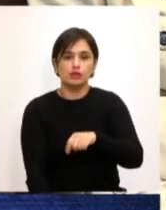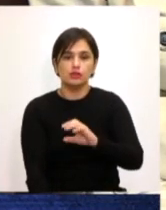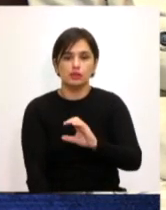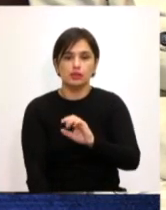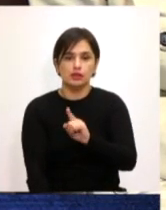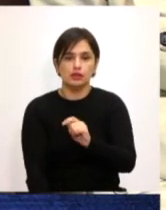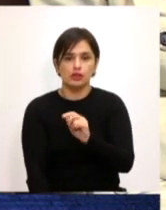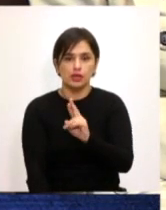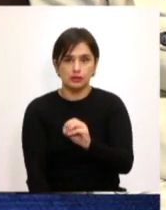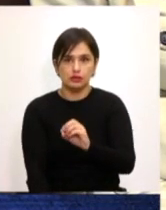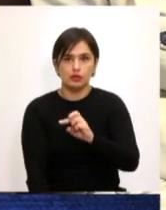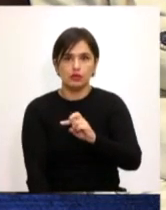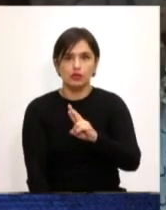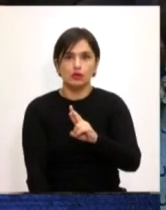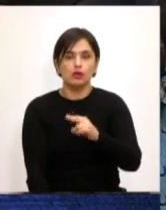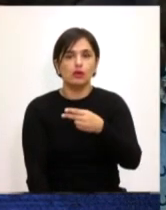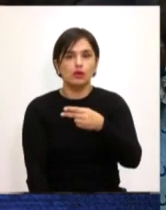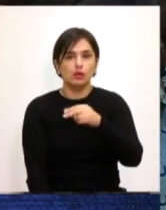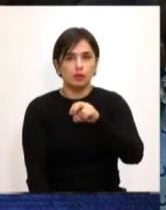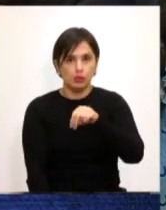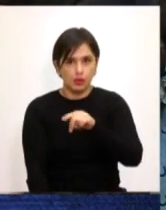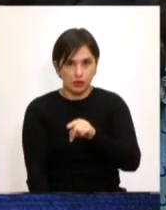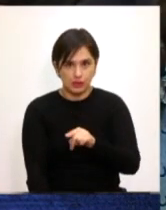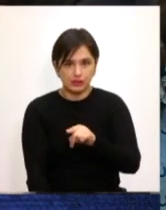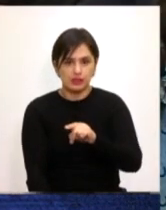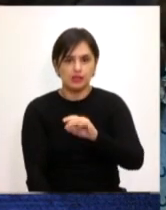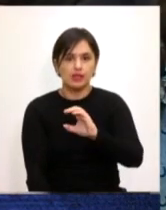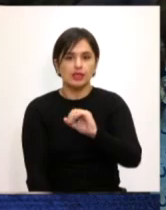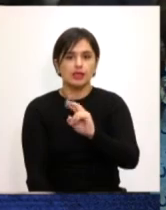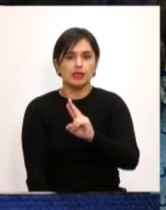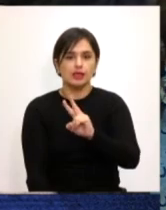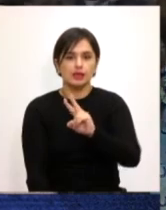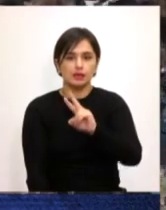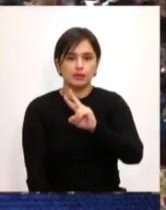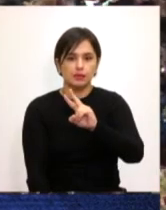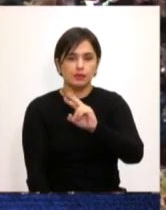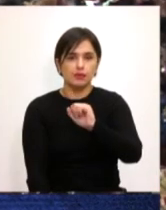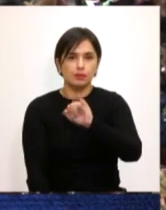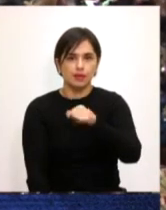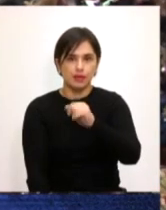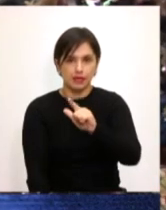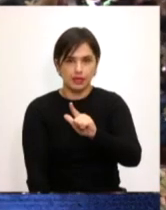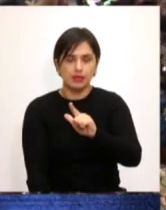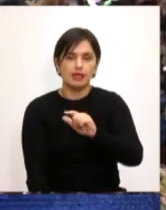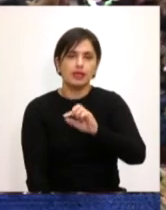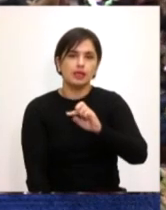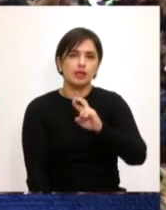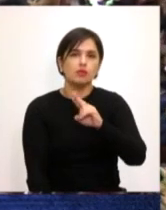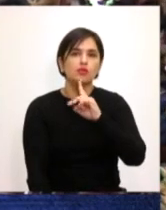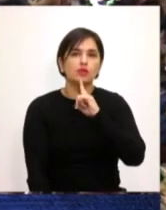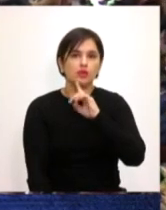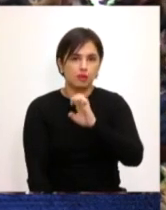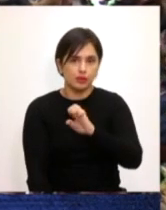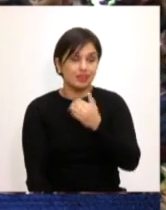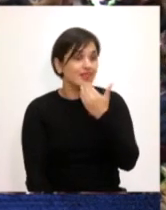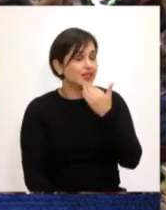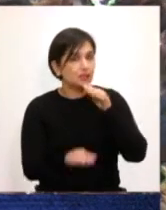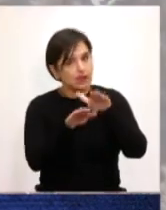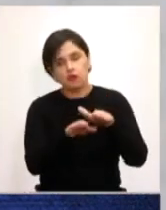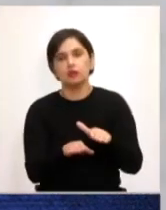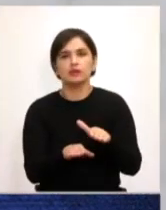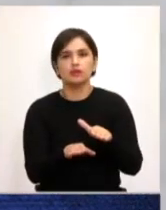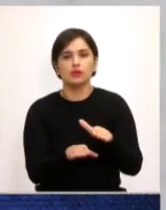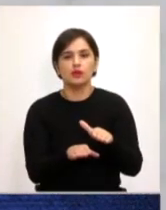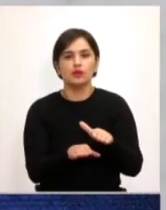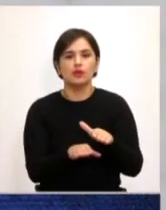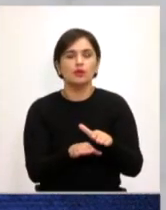Castro, Rafael Proens, Loreto Carvajal y Yasna Proboste. Recursos hídricos en Ovalle, con los senadores Sergio Gaona, Daniel